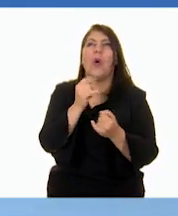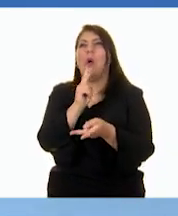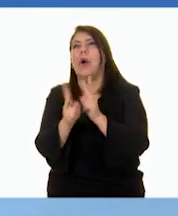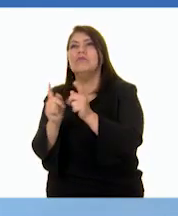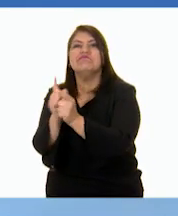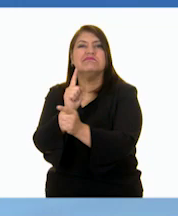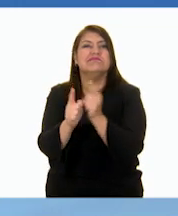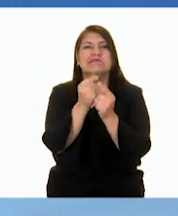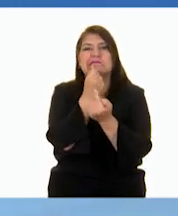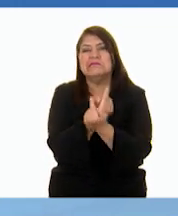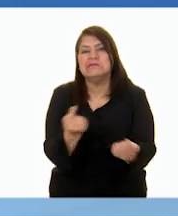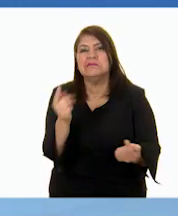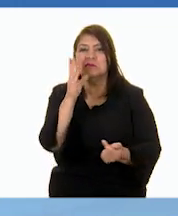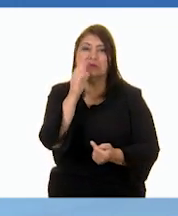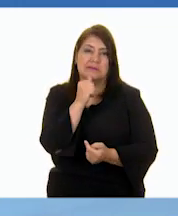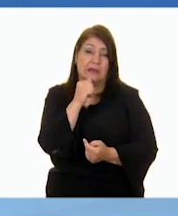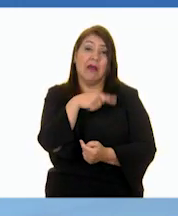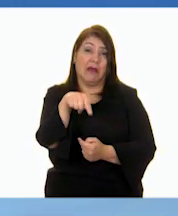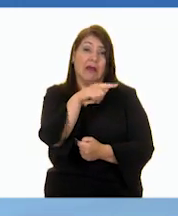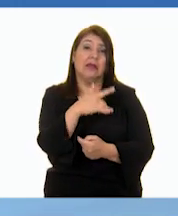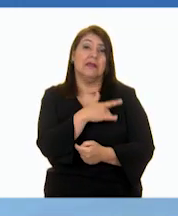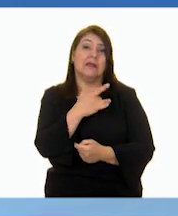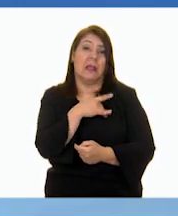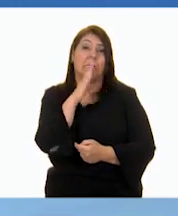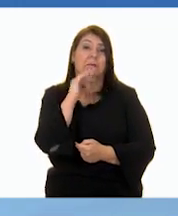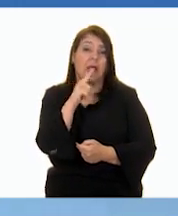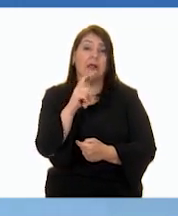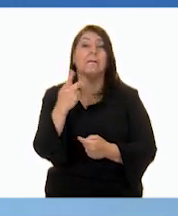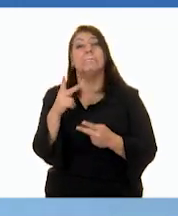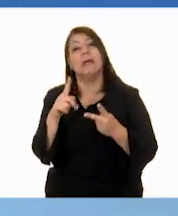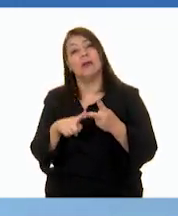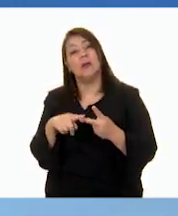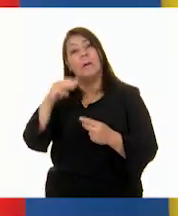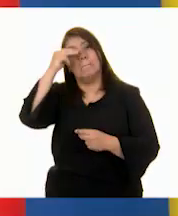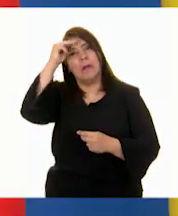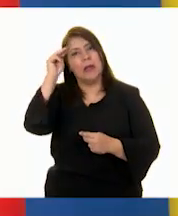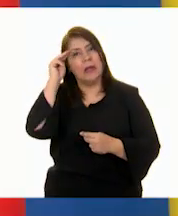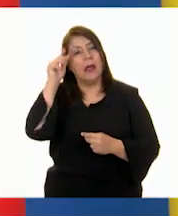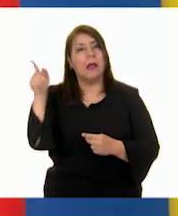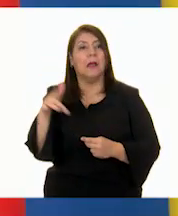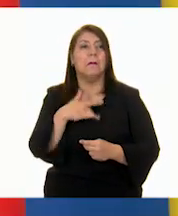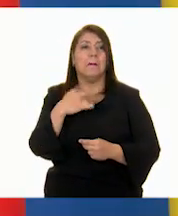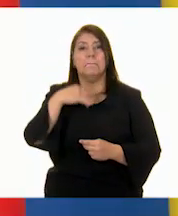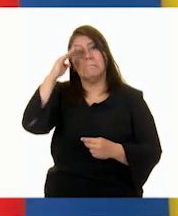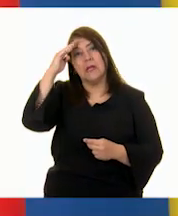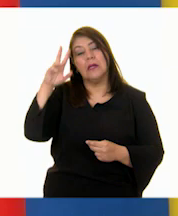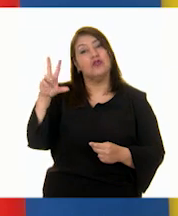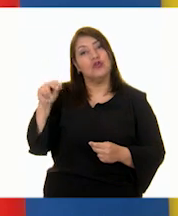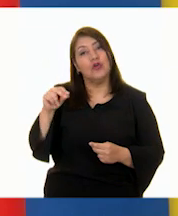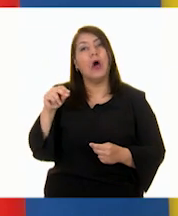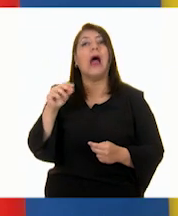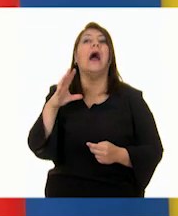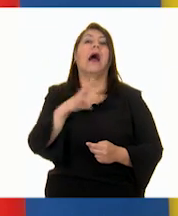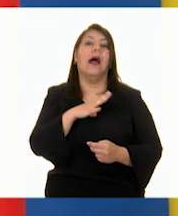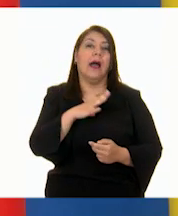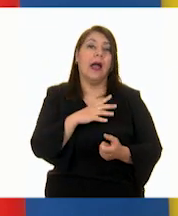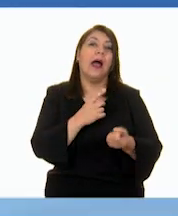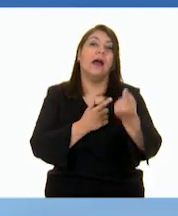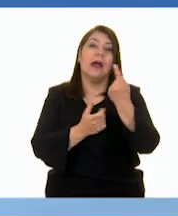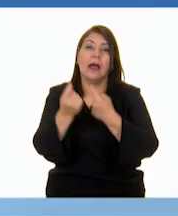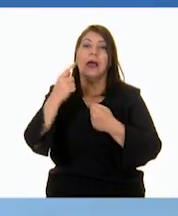otros de su edad. Pero María considera que no es así, que hay